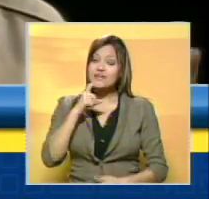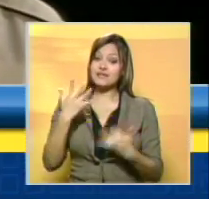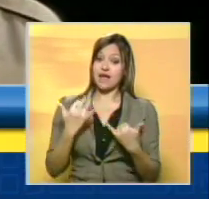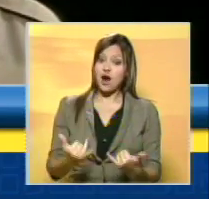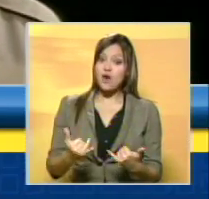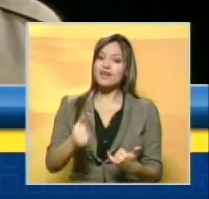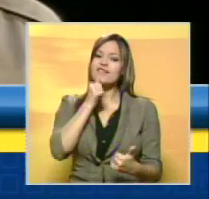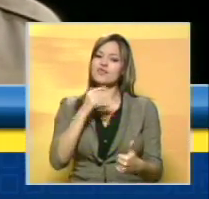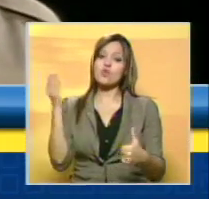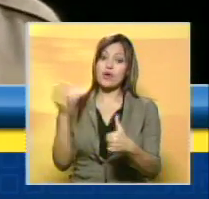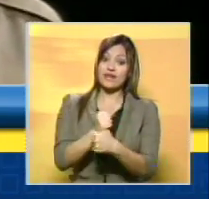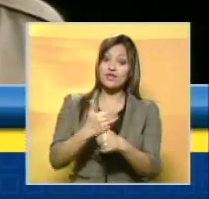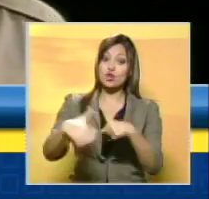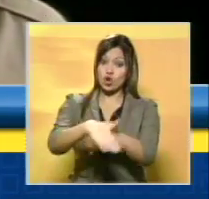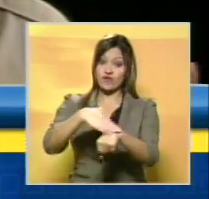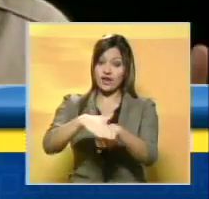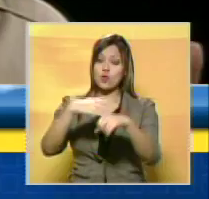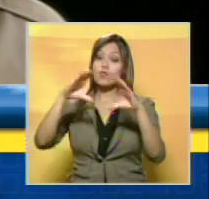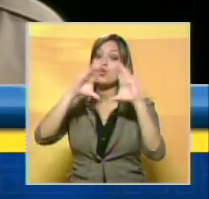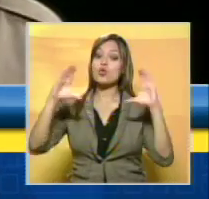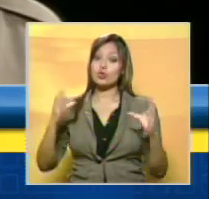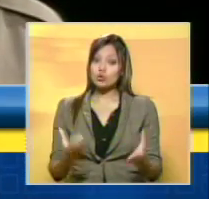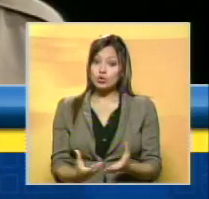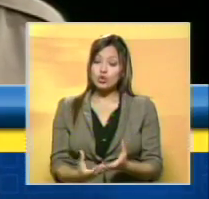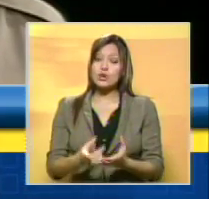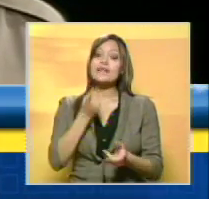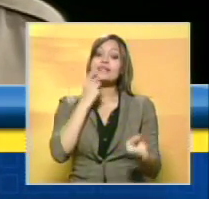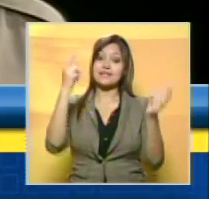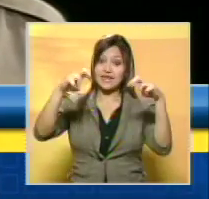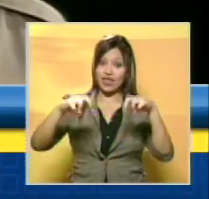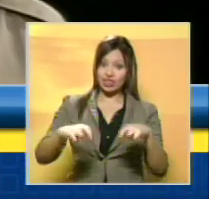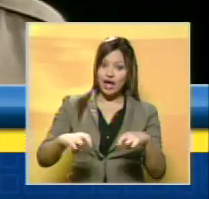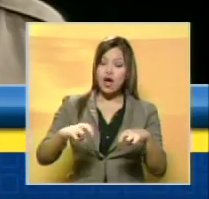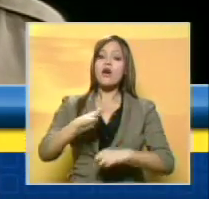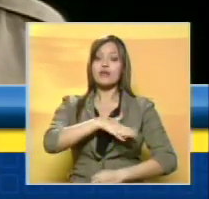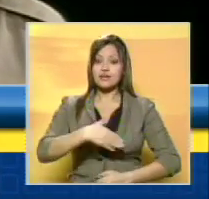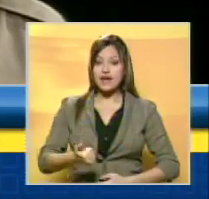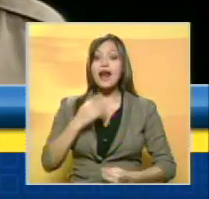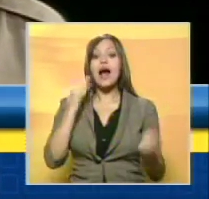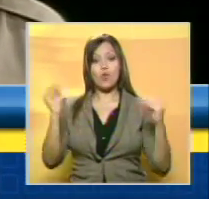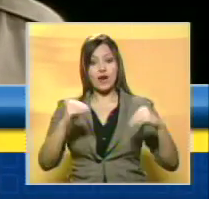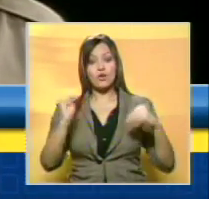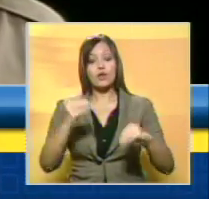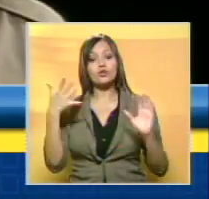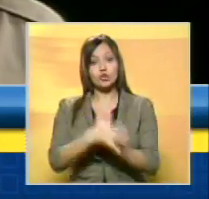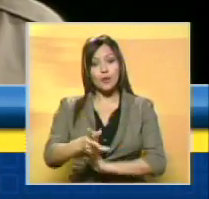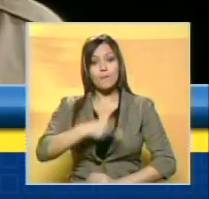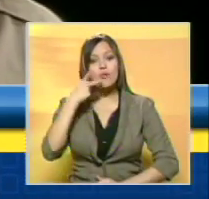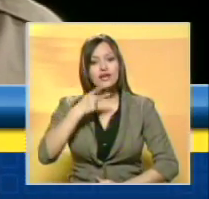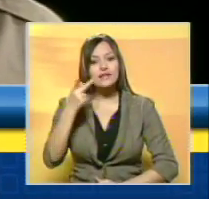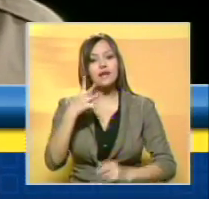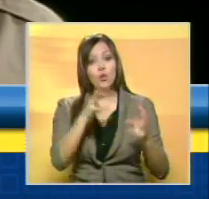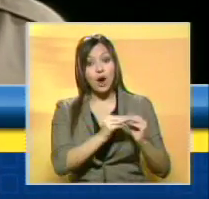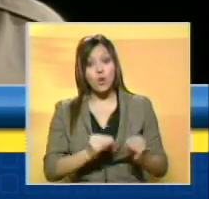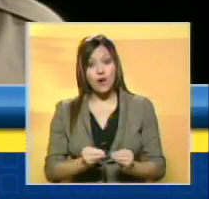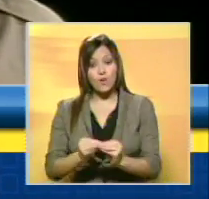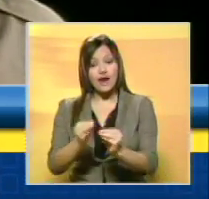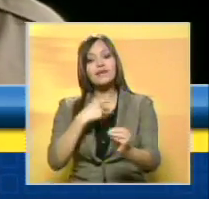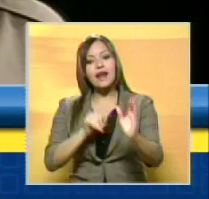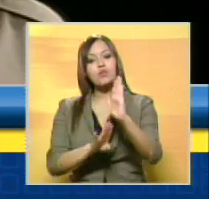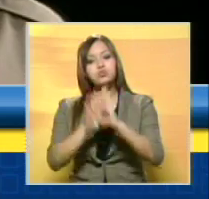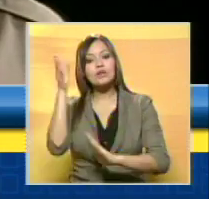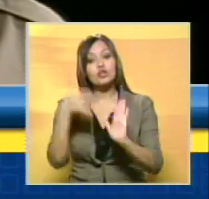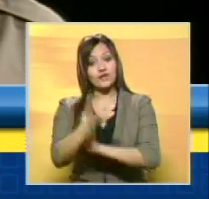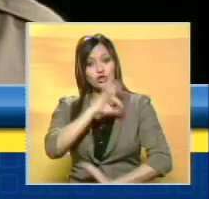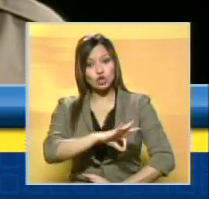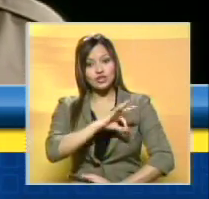encontrar que los gobiernos en el mundo se sienten a ponerse de acuerdo en políticas comunes para avanzar en lo social,